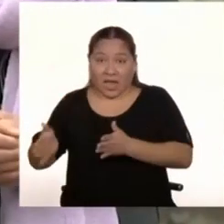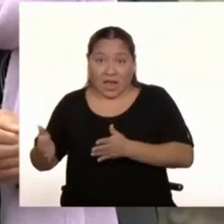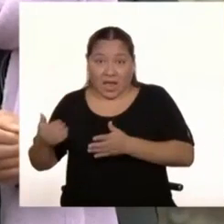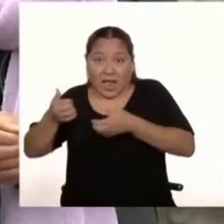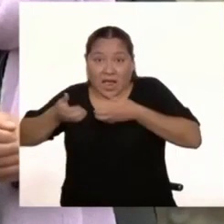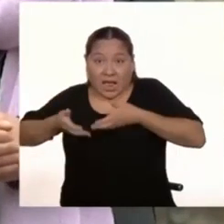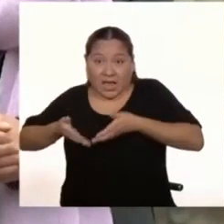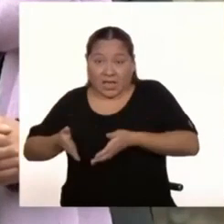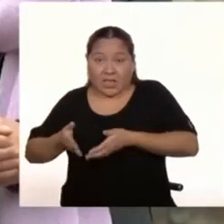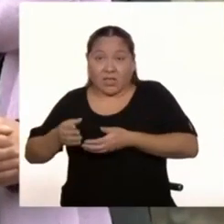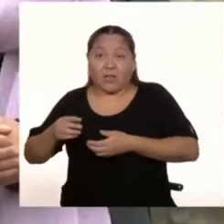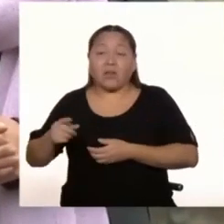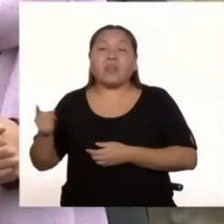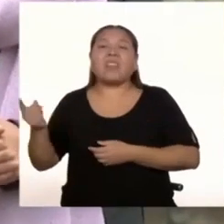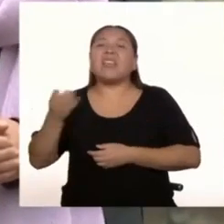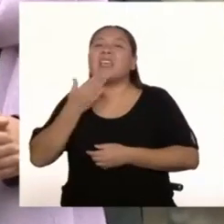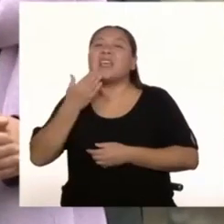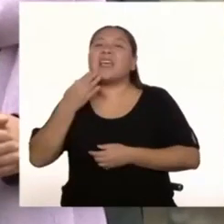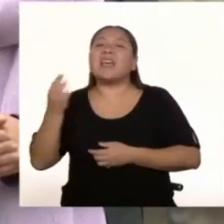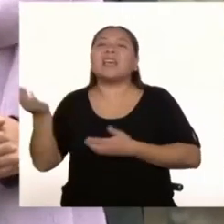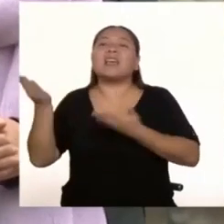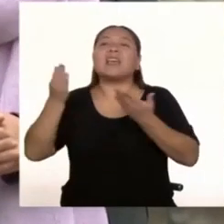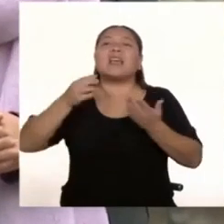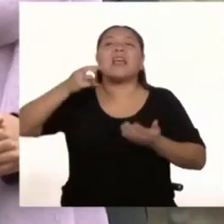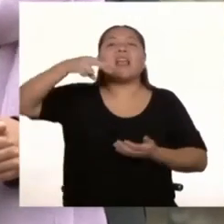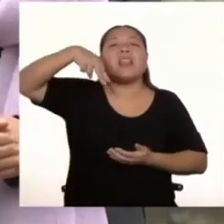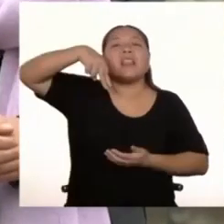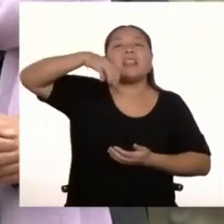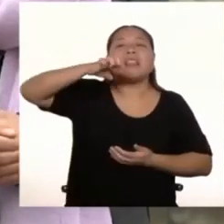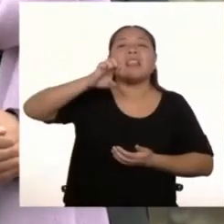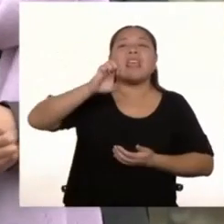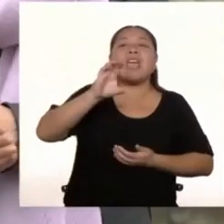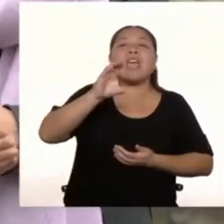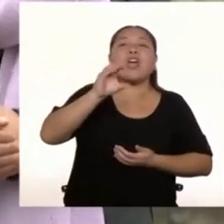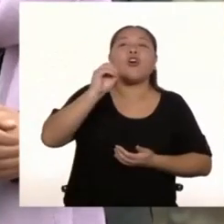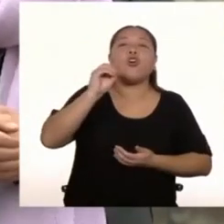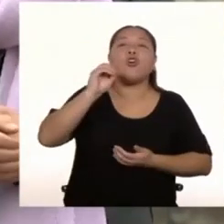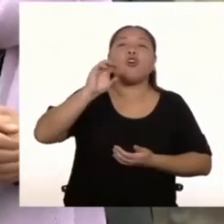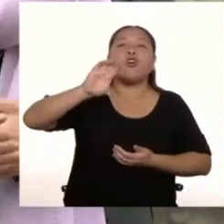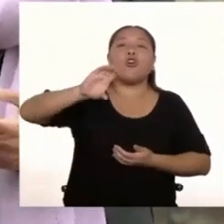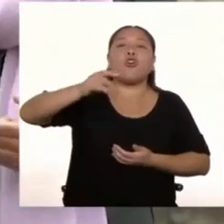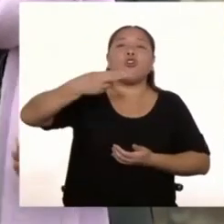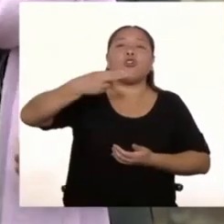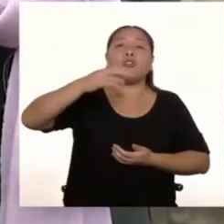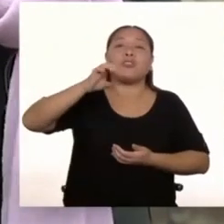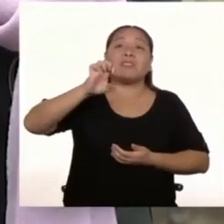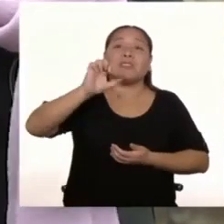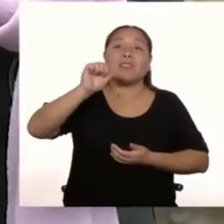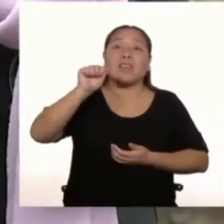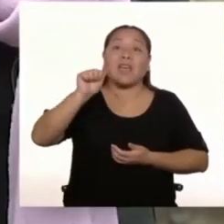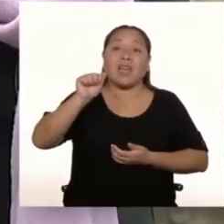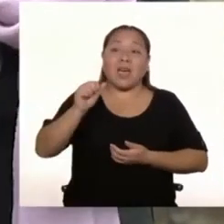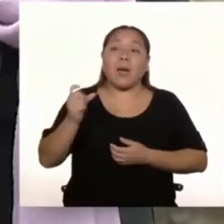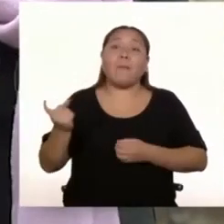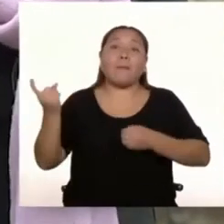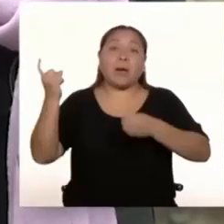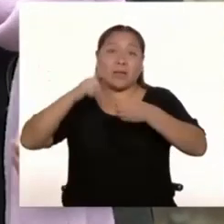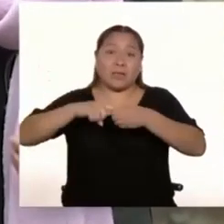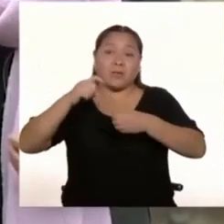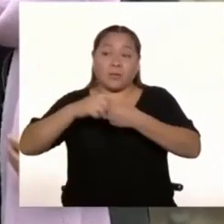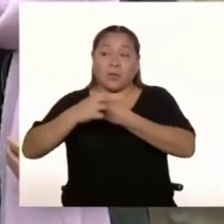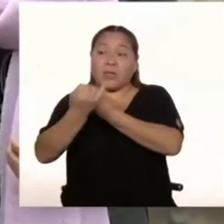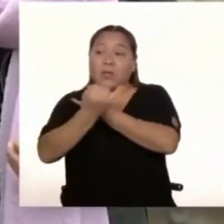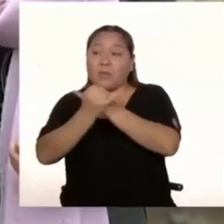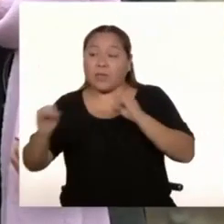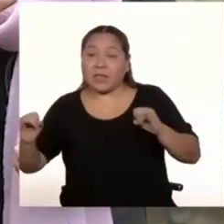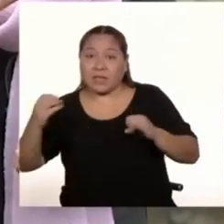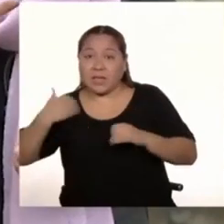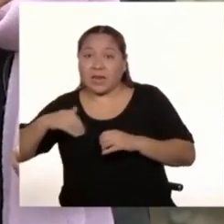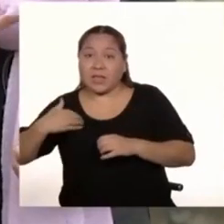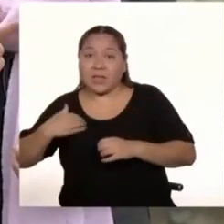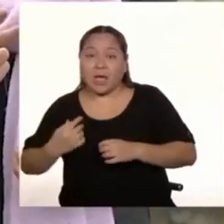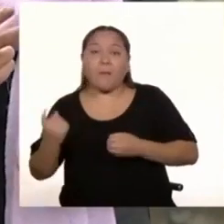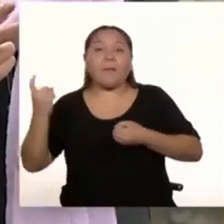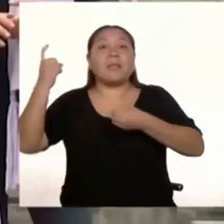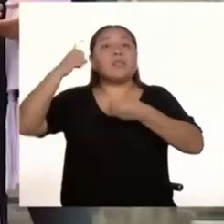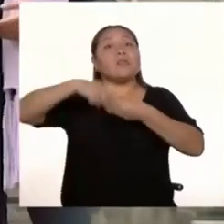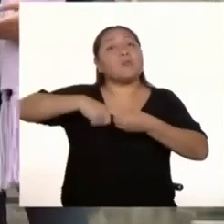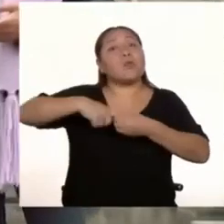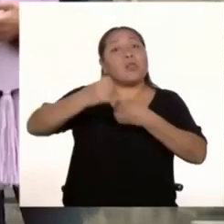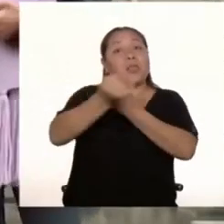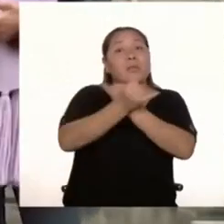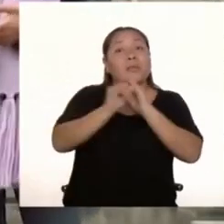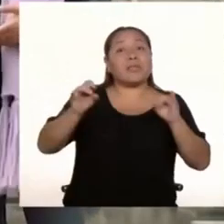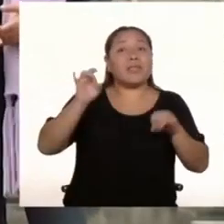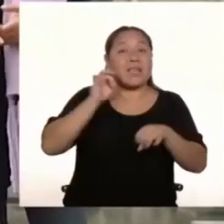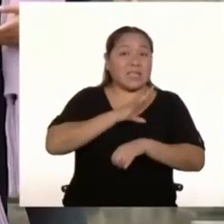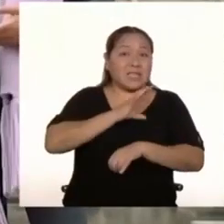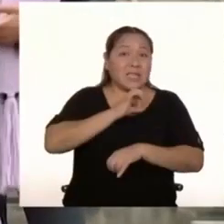fue Mariano Necochea. Mariano Necochea había participado en la independencia de Argentina, de Chile y la del Perú.